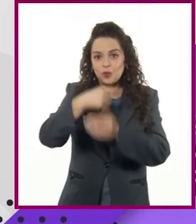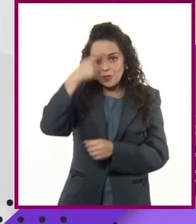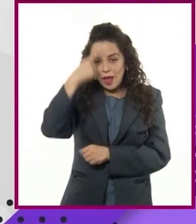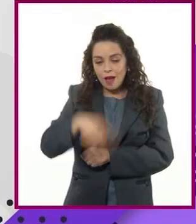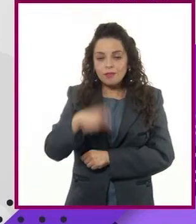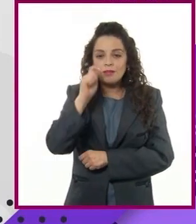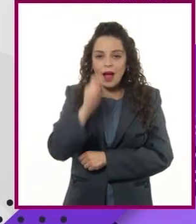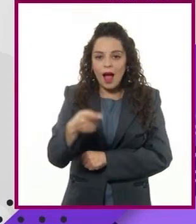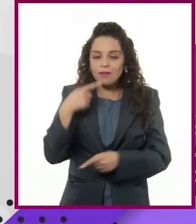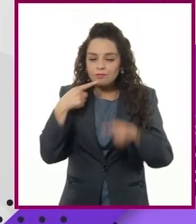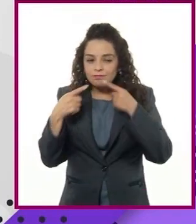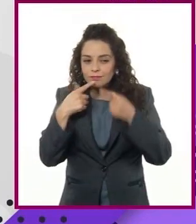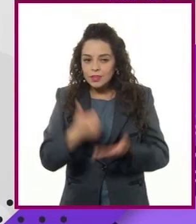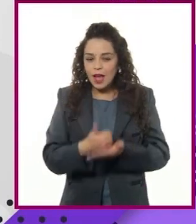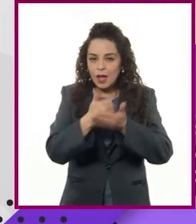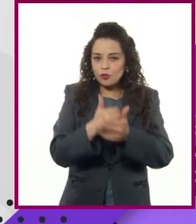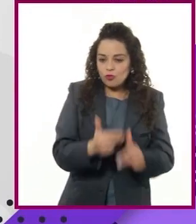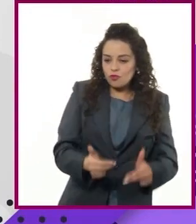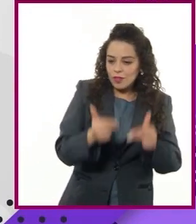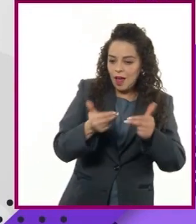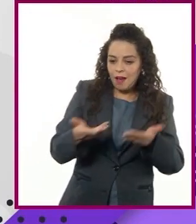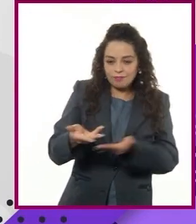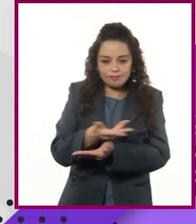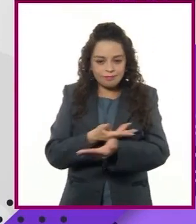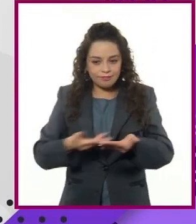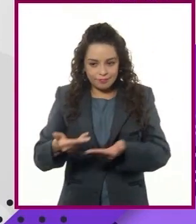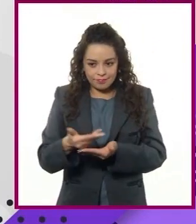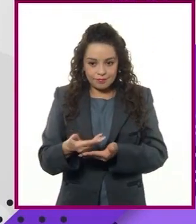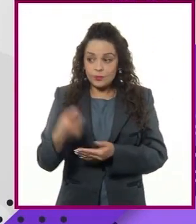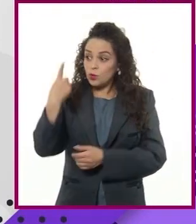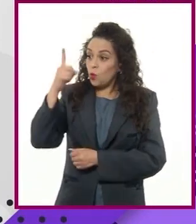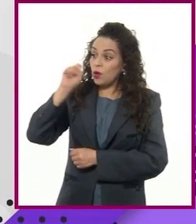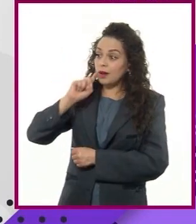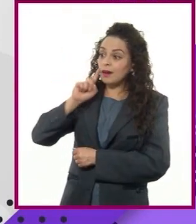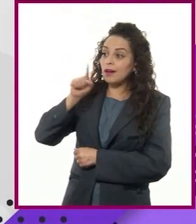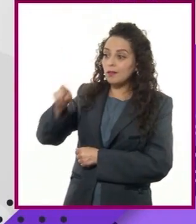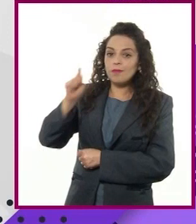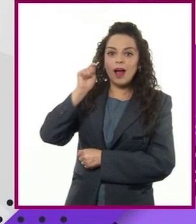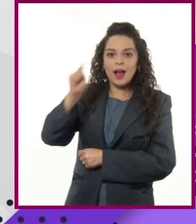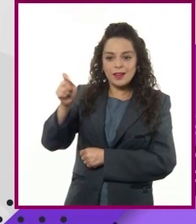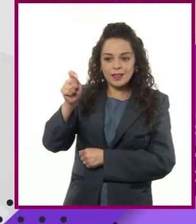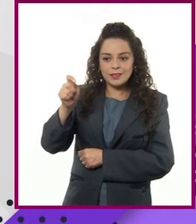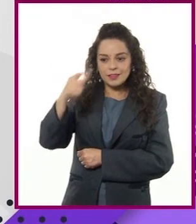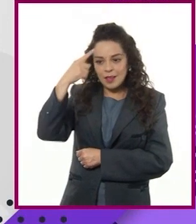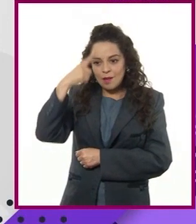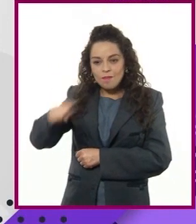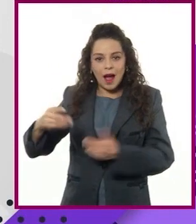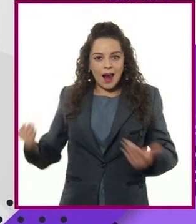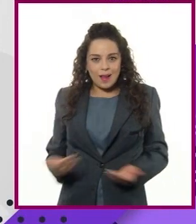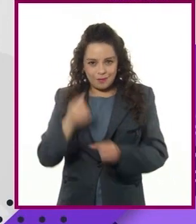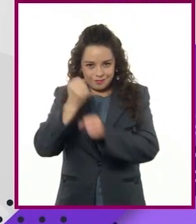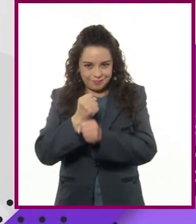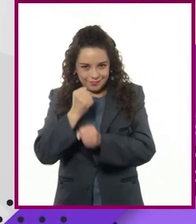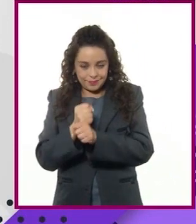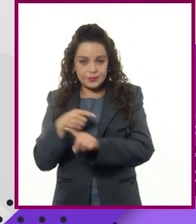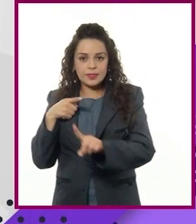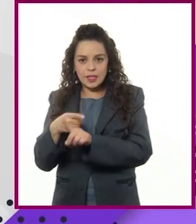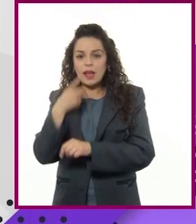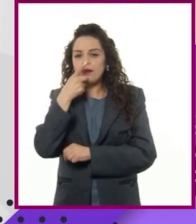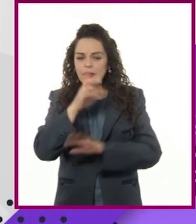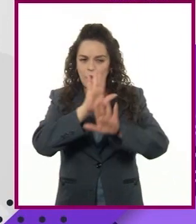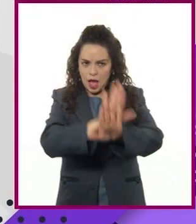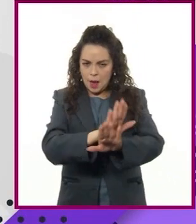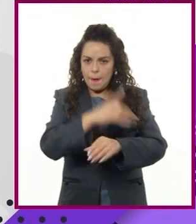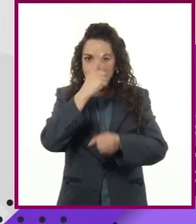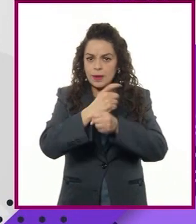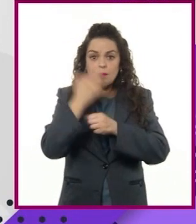Una joven que es integrante del grupo de porristas, quien propone varias opciones como revisar el horario disponible de